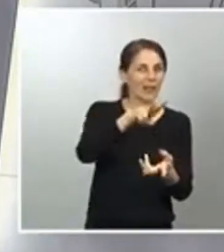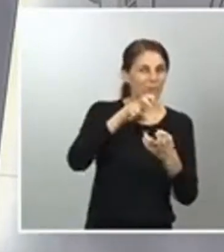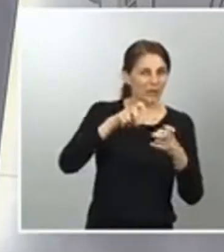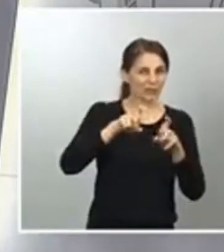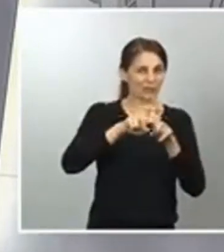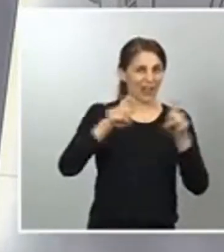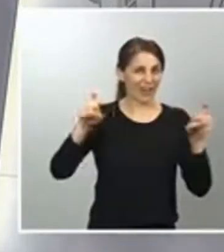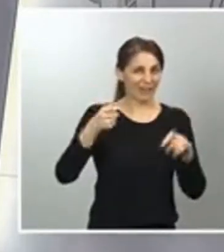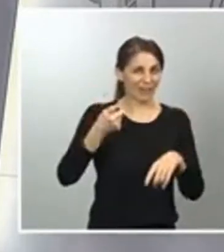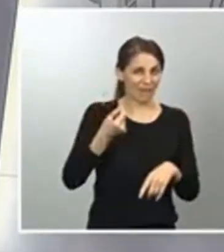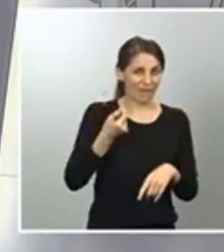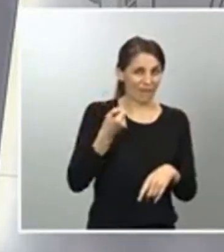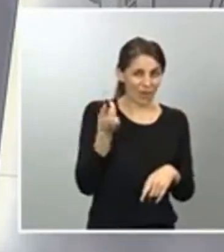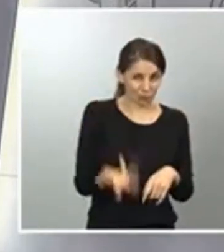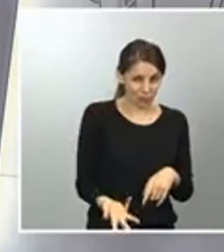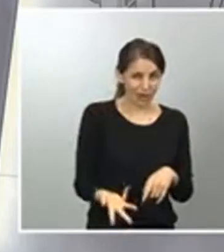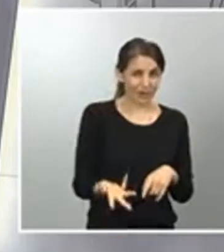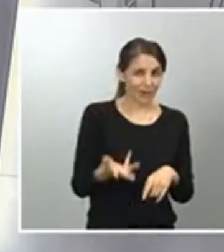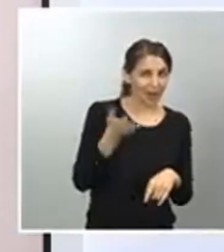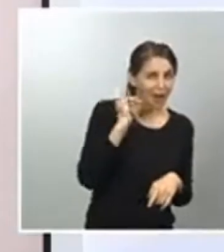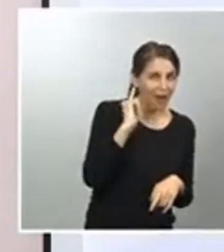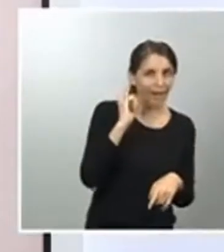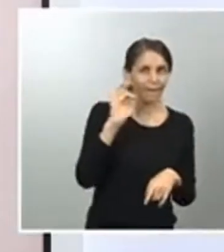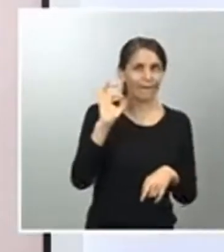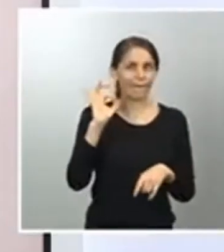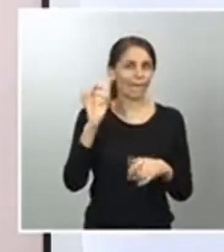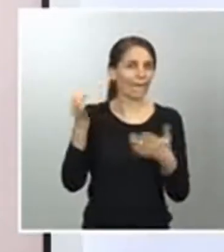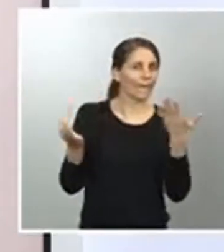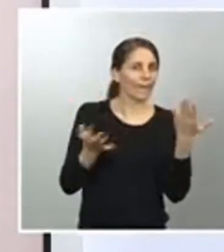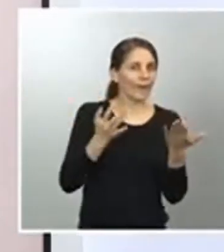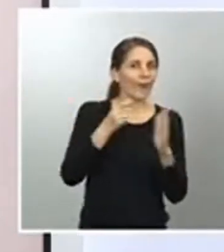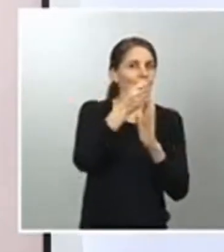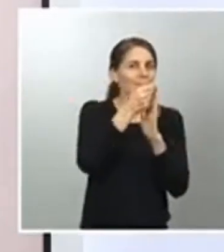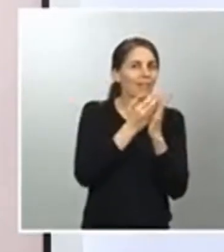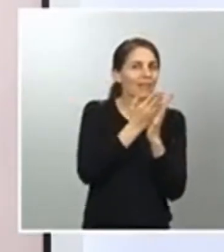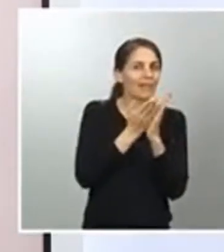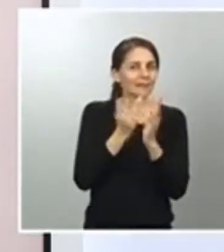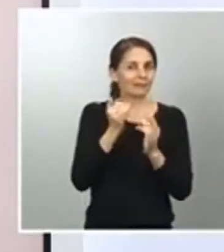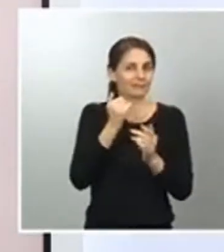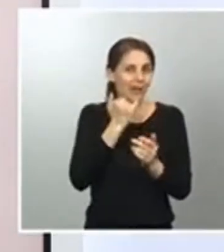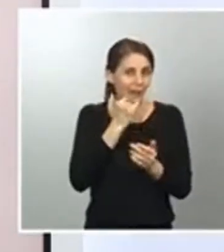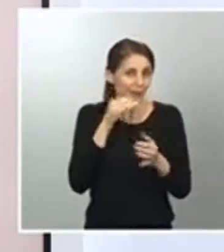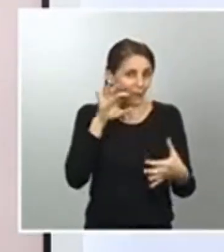ahora no nos consta que se hayan anunciado medidas de este tipo. Muchas gracias.